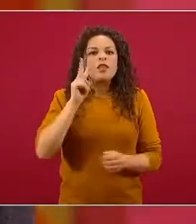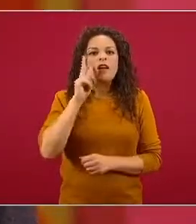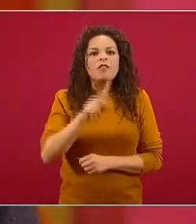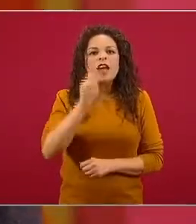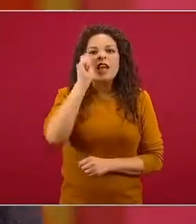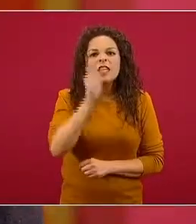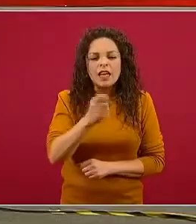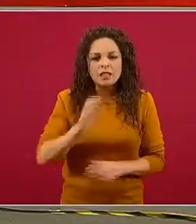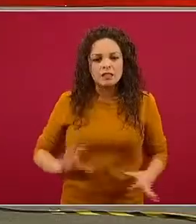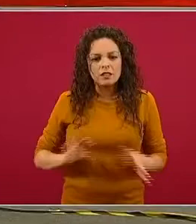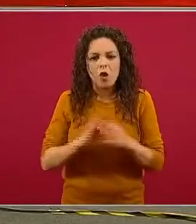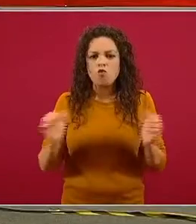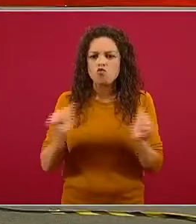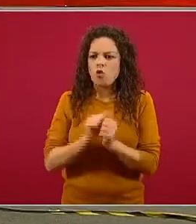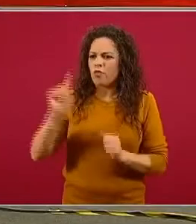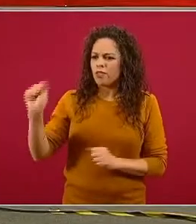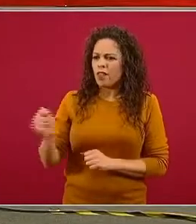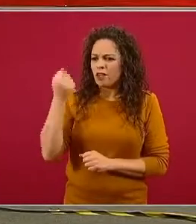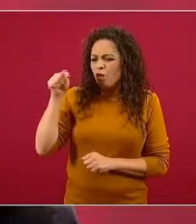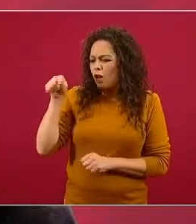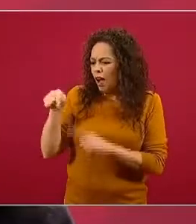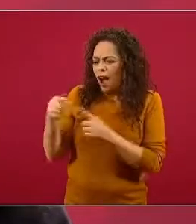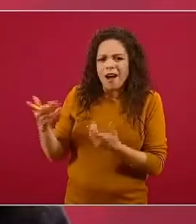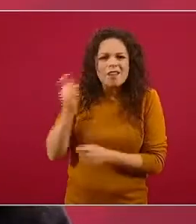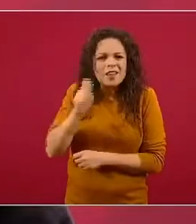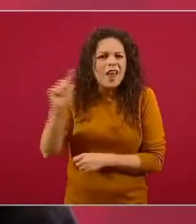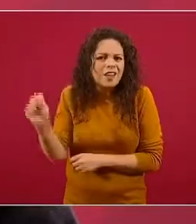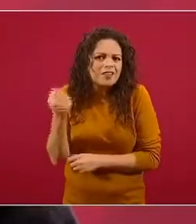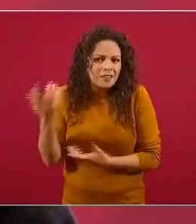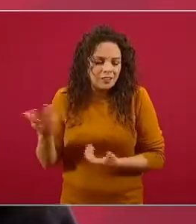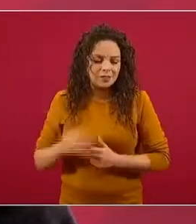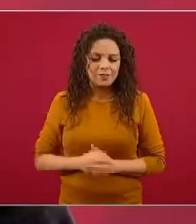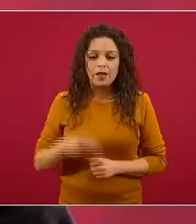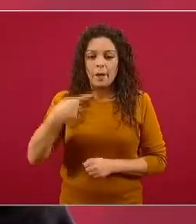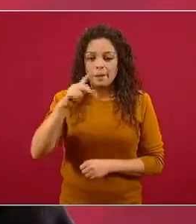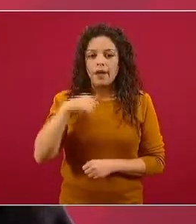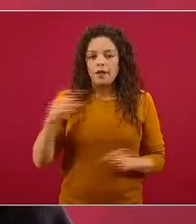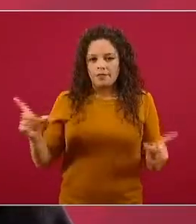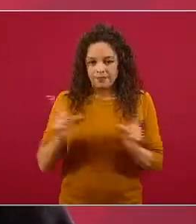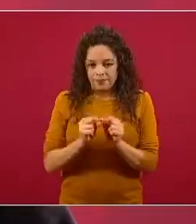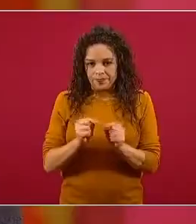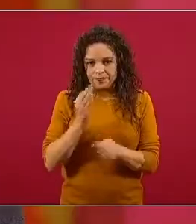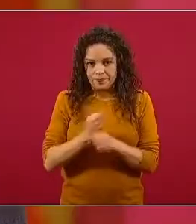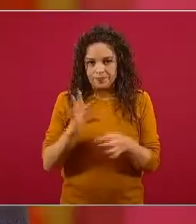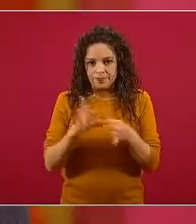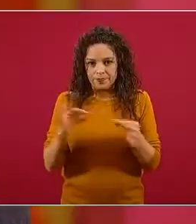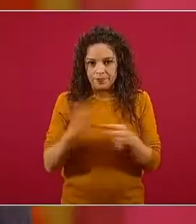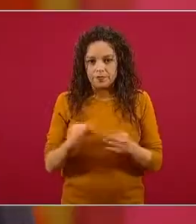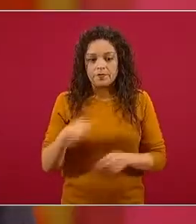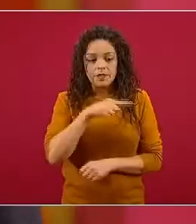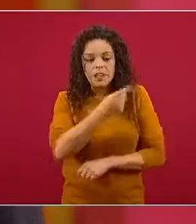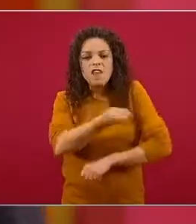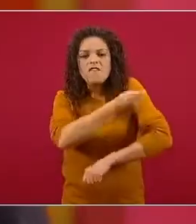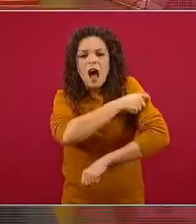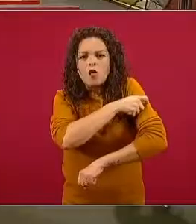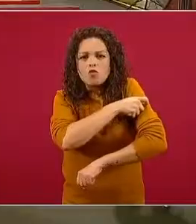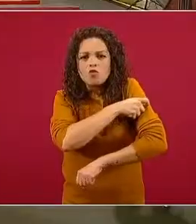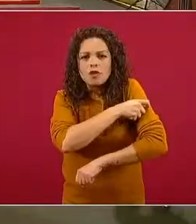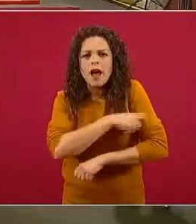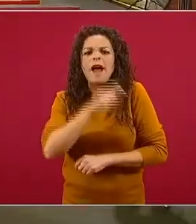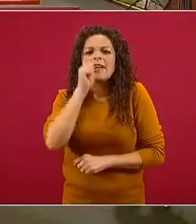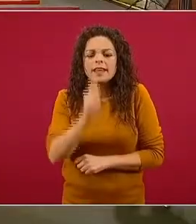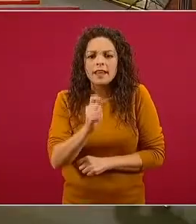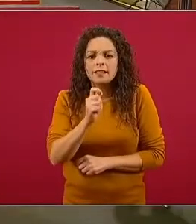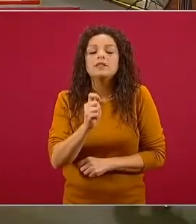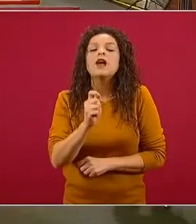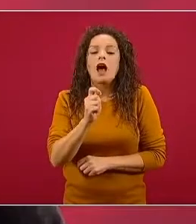la tecnología. Vamos a decirlo en términos gruesos, una vacuna, el principio de una vacuna es que se introduce en